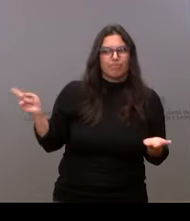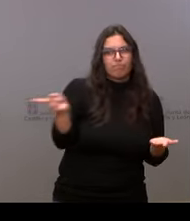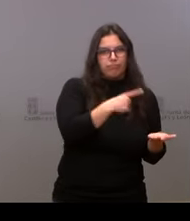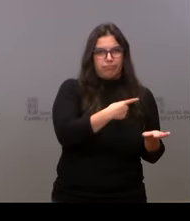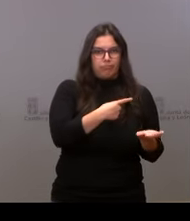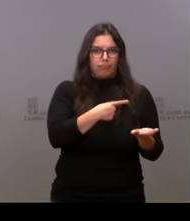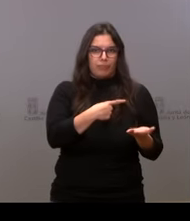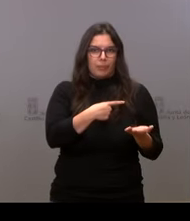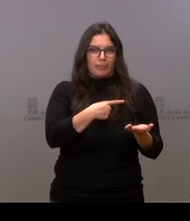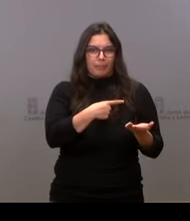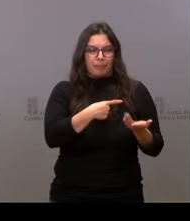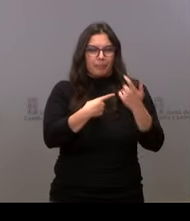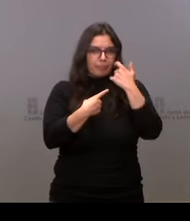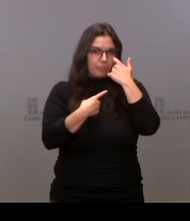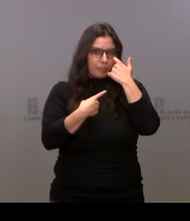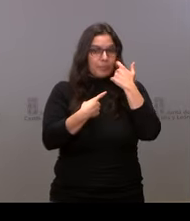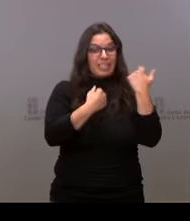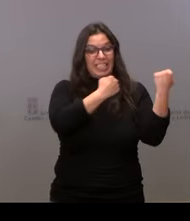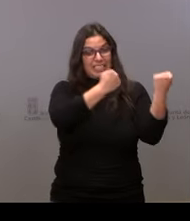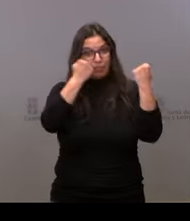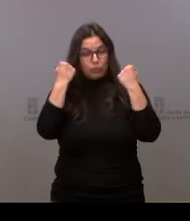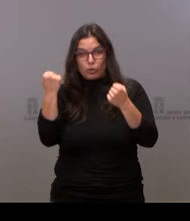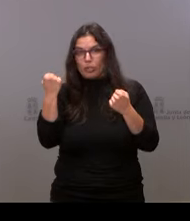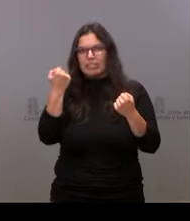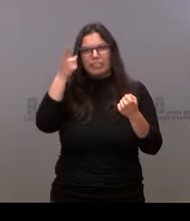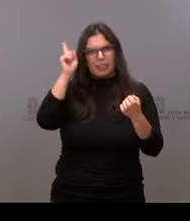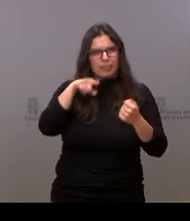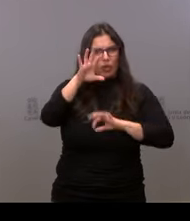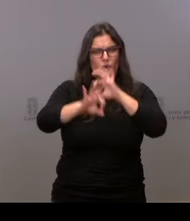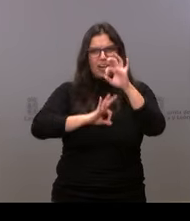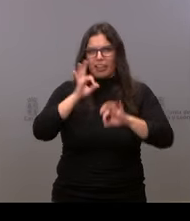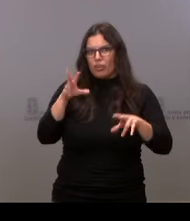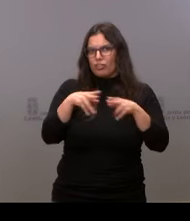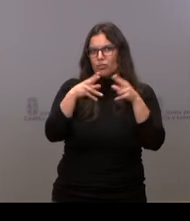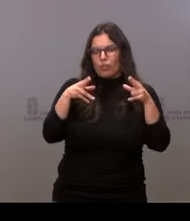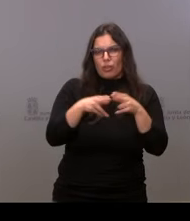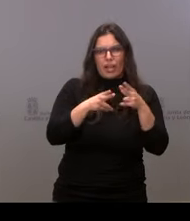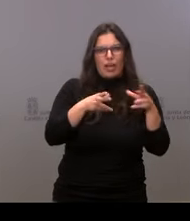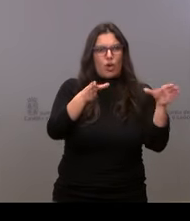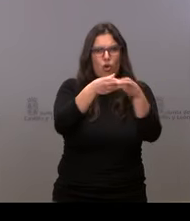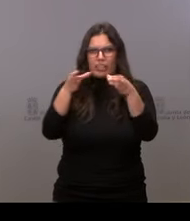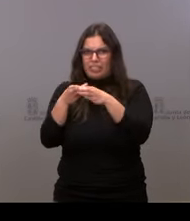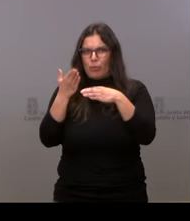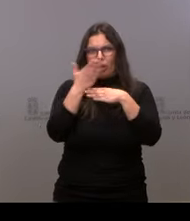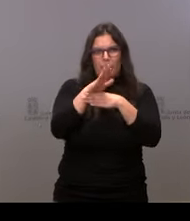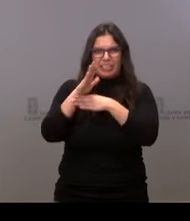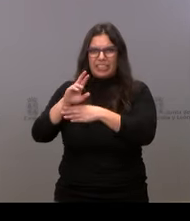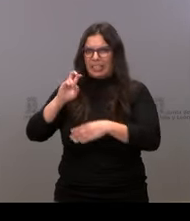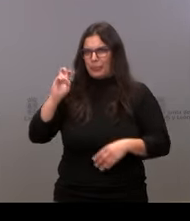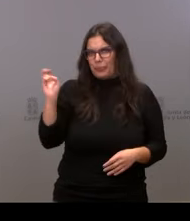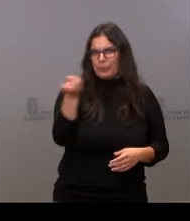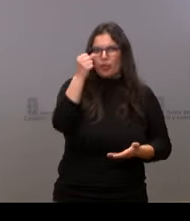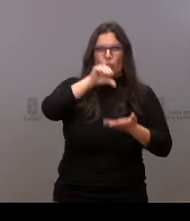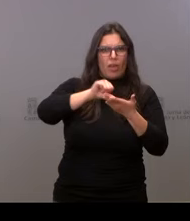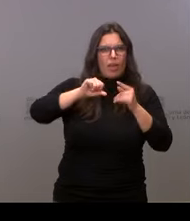no sólo las instituciones sino desde todas las organizaciones sociales y colectivos representativos en la ciudad de